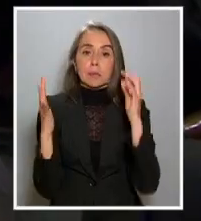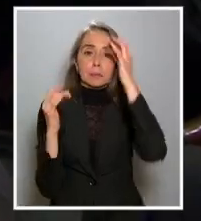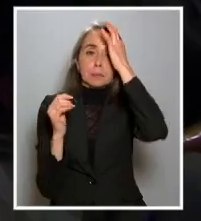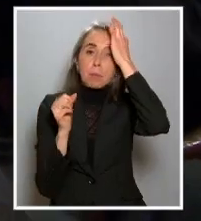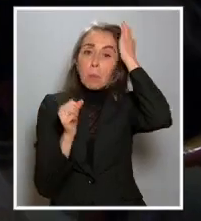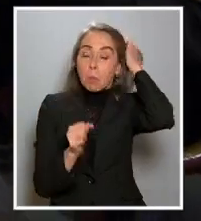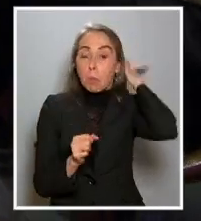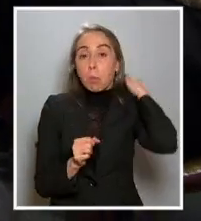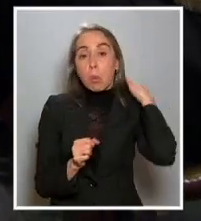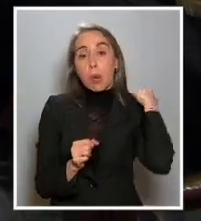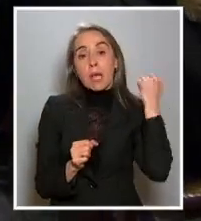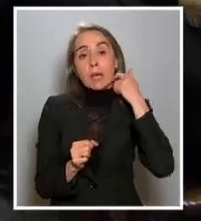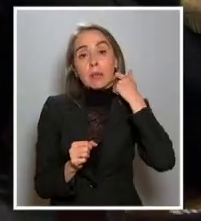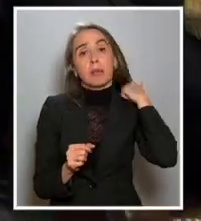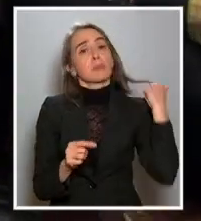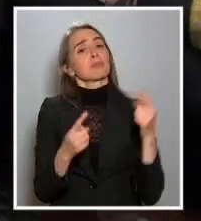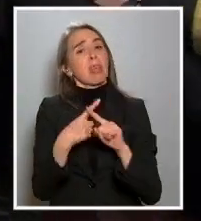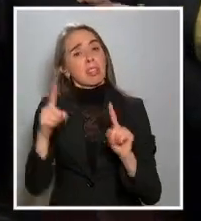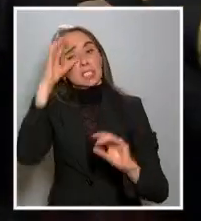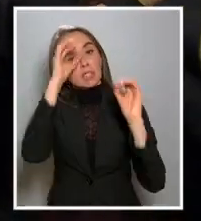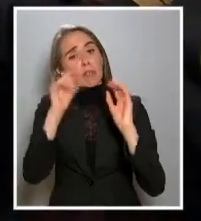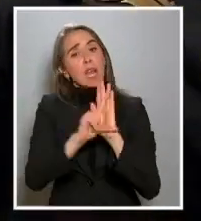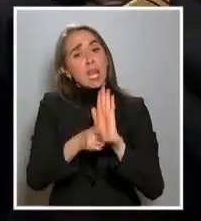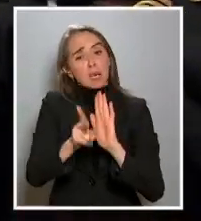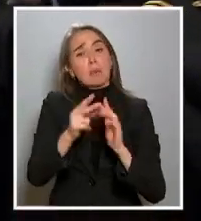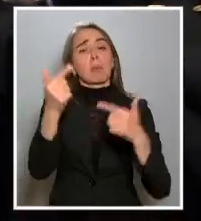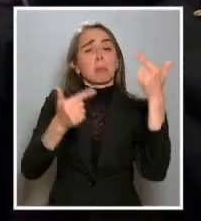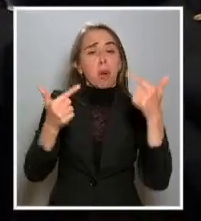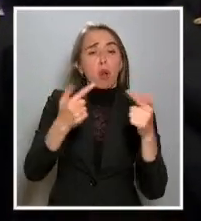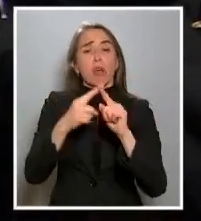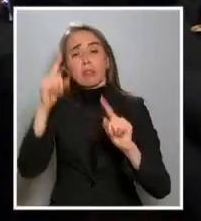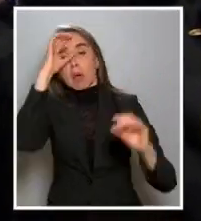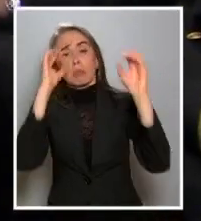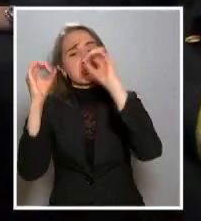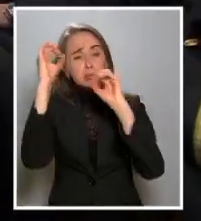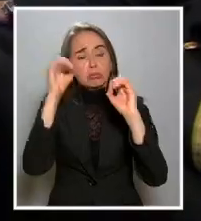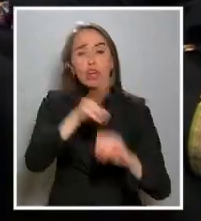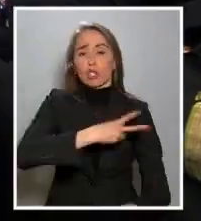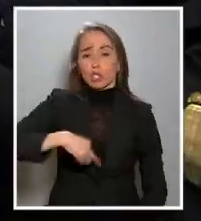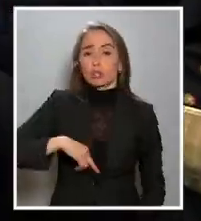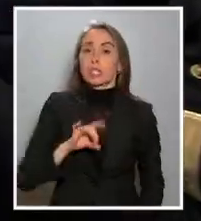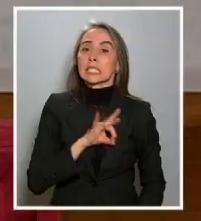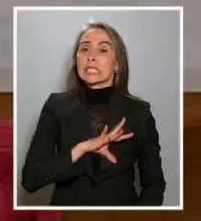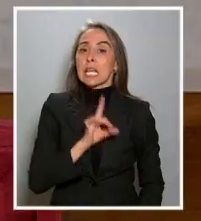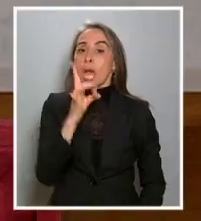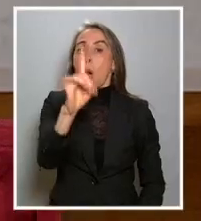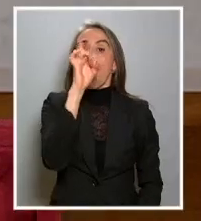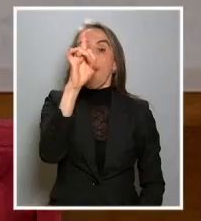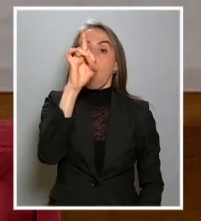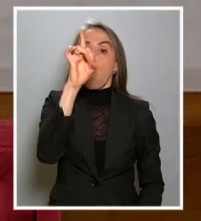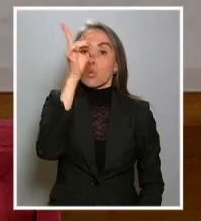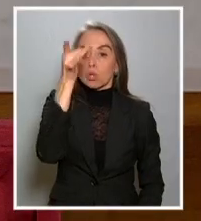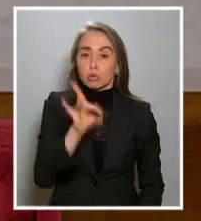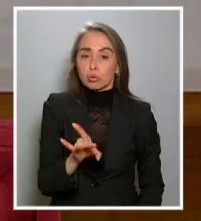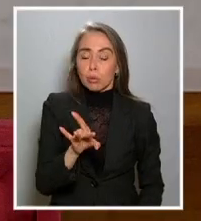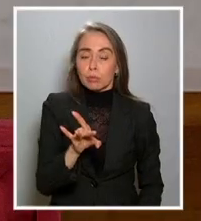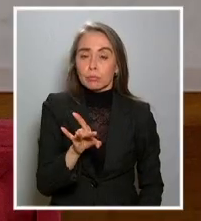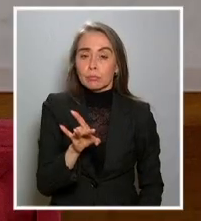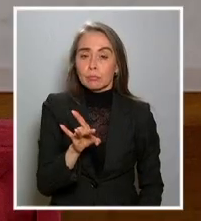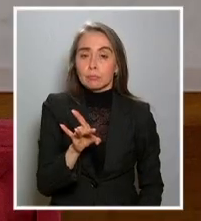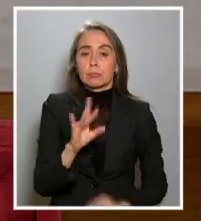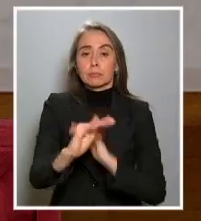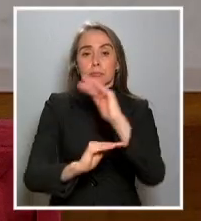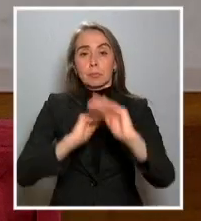Podremos tener legítimas diferencias políticas entre nosotros, pero Chile debe ser uno solo cuando se trata